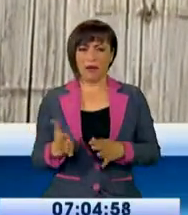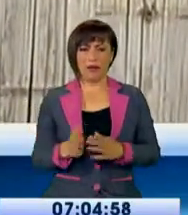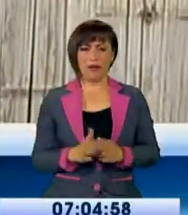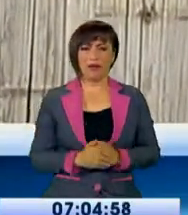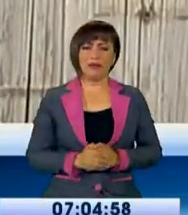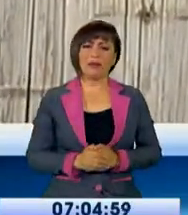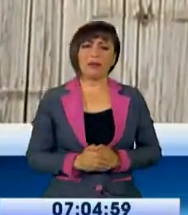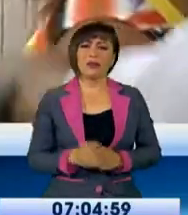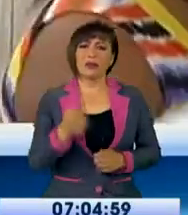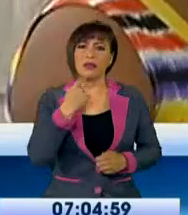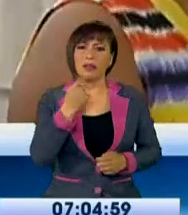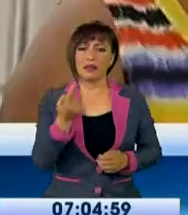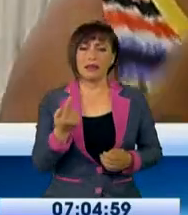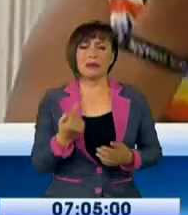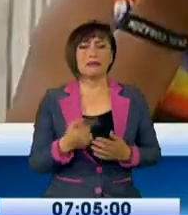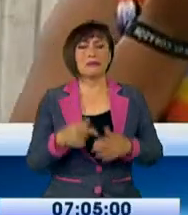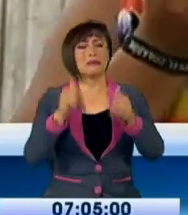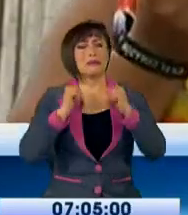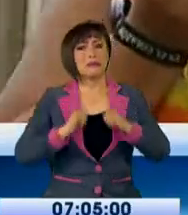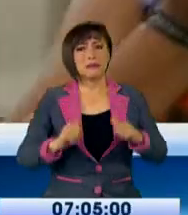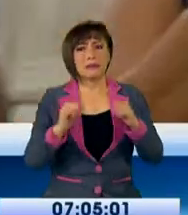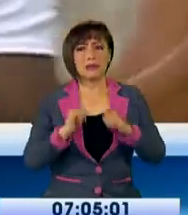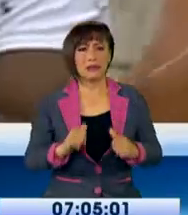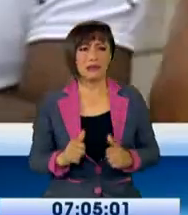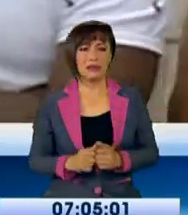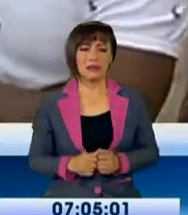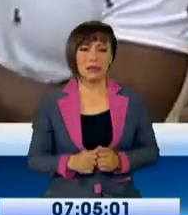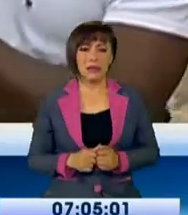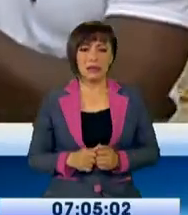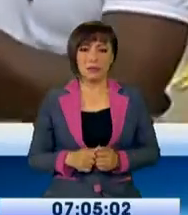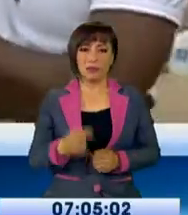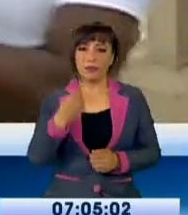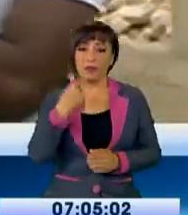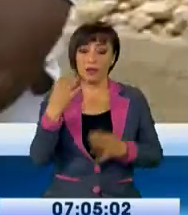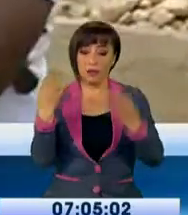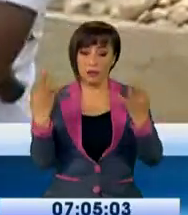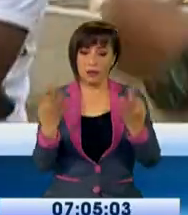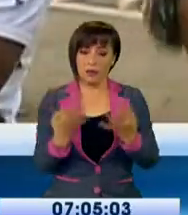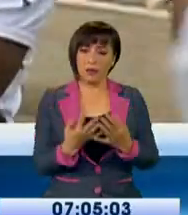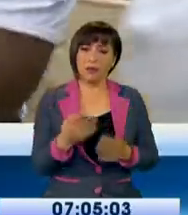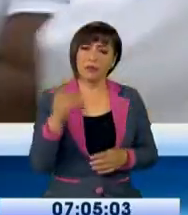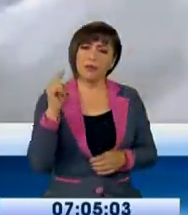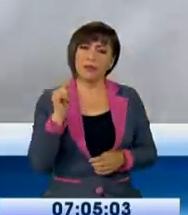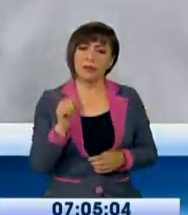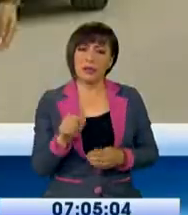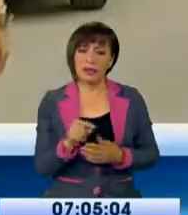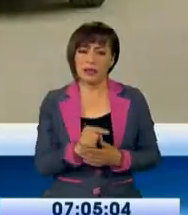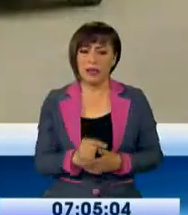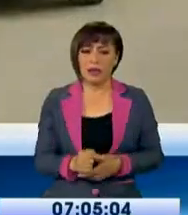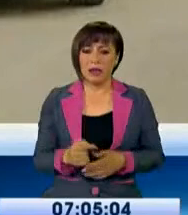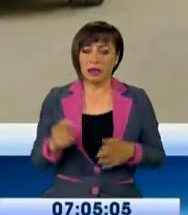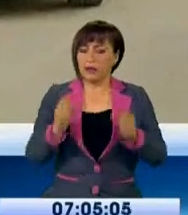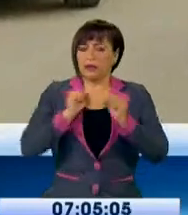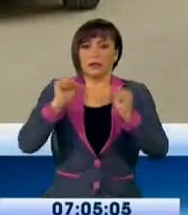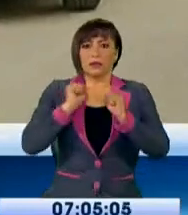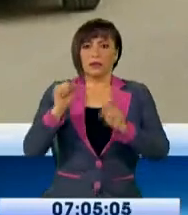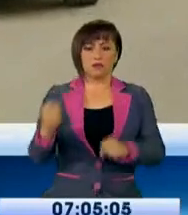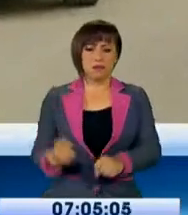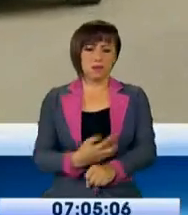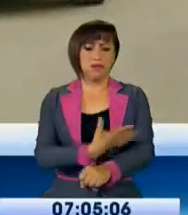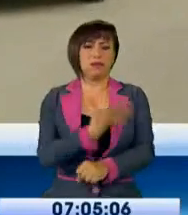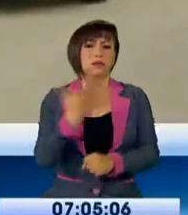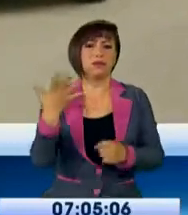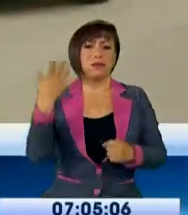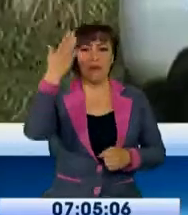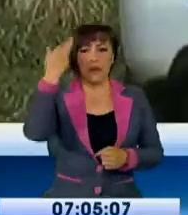por él, la tarde de este miércoles. Comenta el familiar del fallecido que la impresión lo invadió primero antes